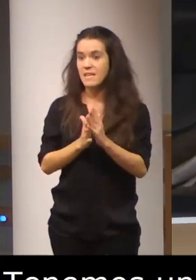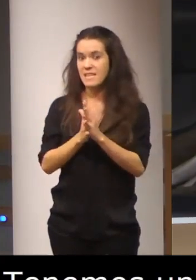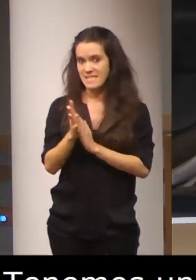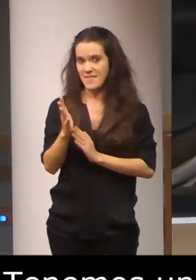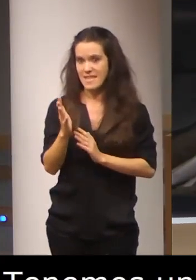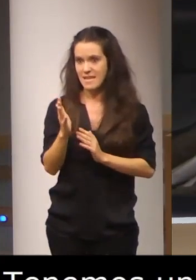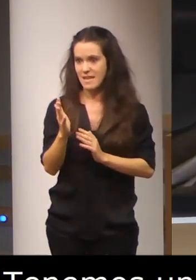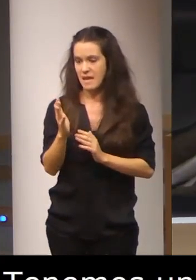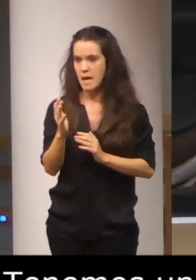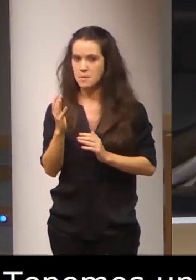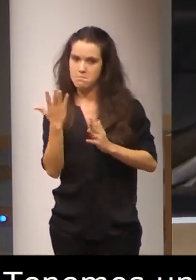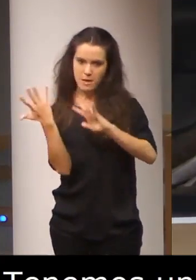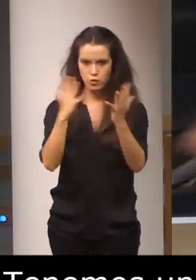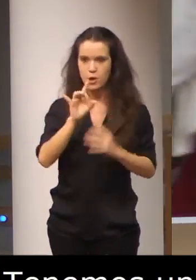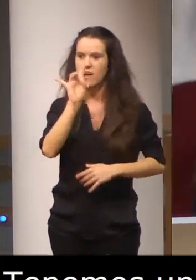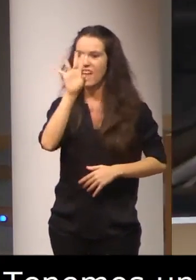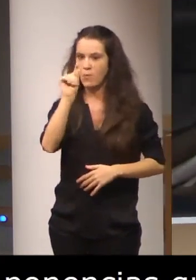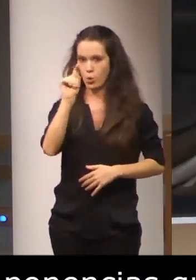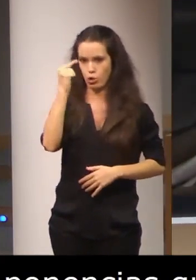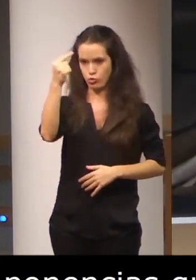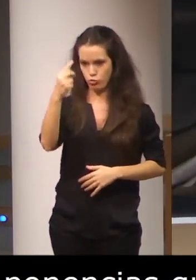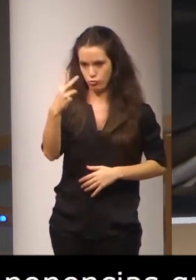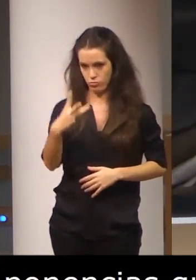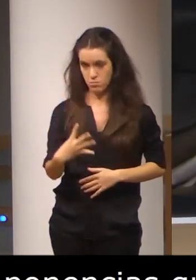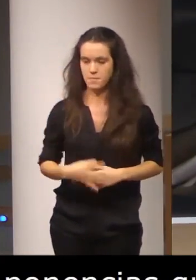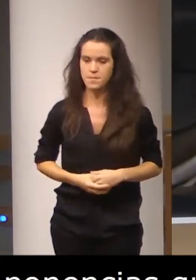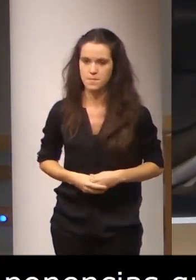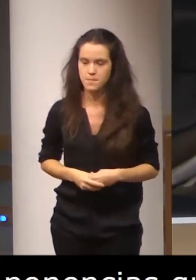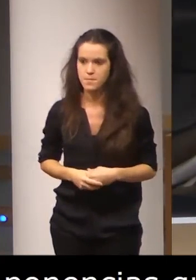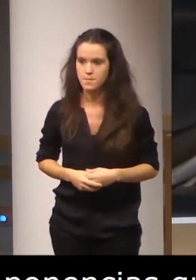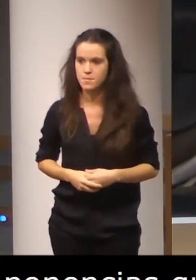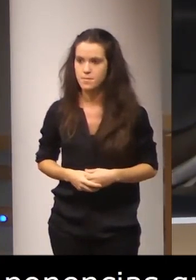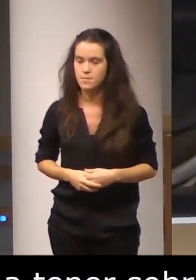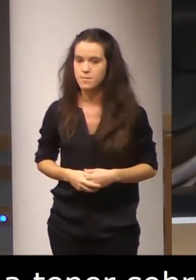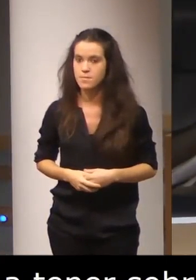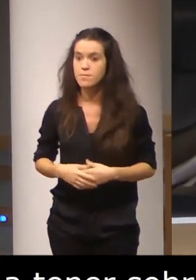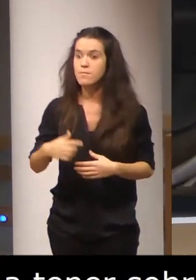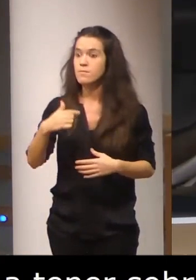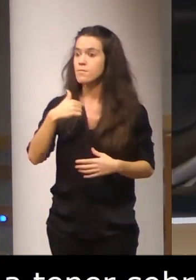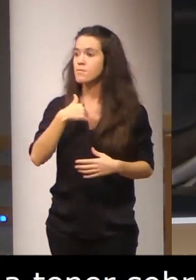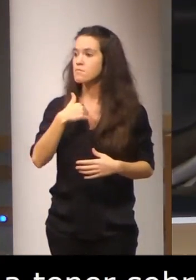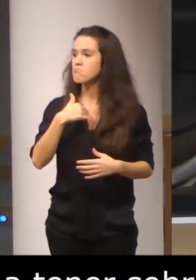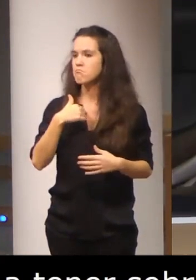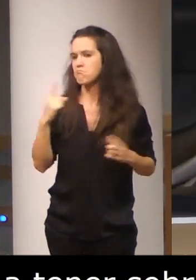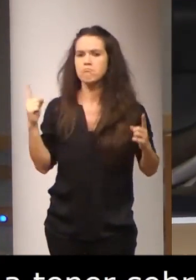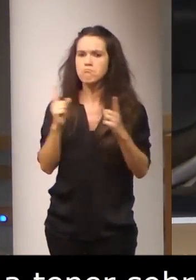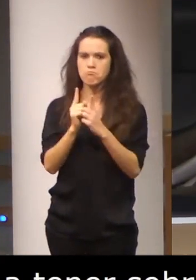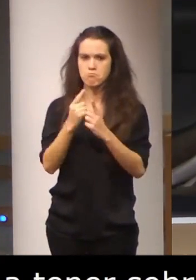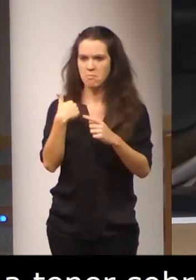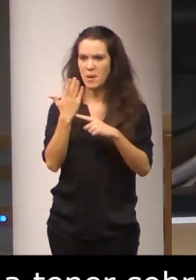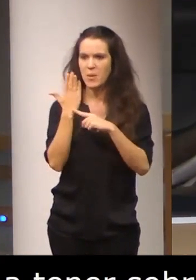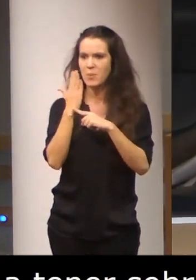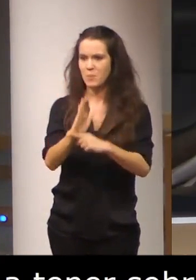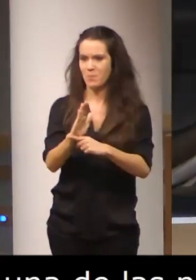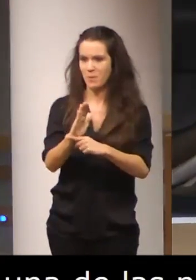vamos a tener sobre un cuarto de hora por cada una de las ponencias. Yo voy a hacer una breve presentación. A ver, la